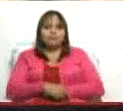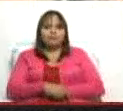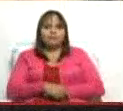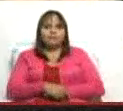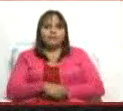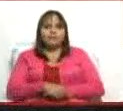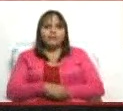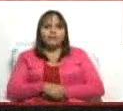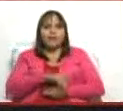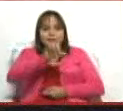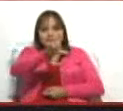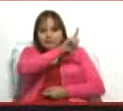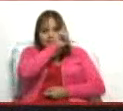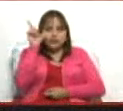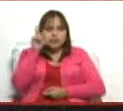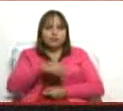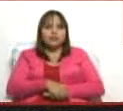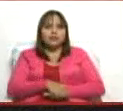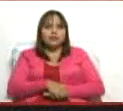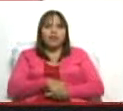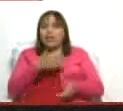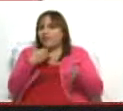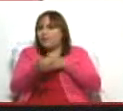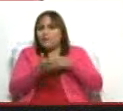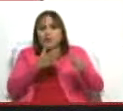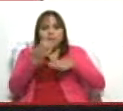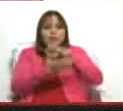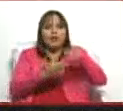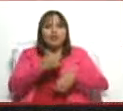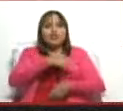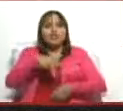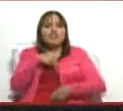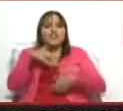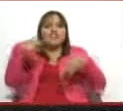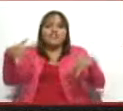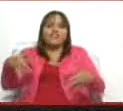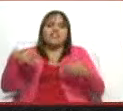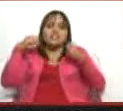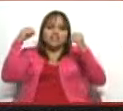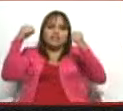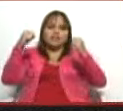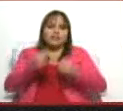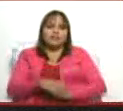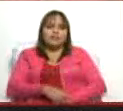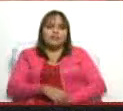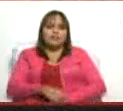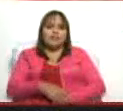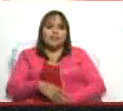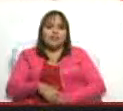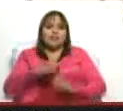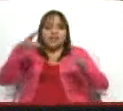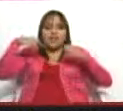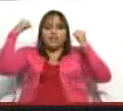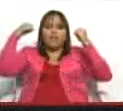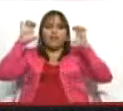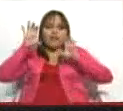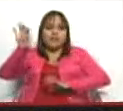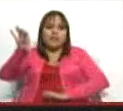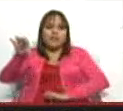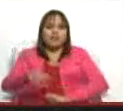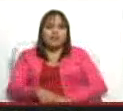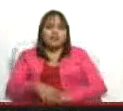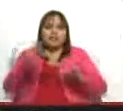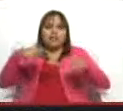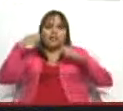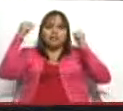en este partido, pase lo que pase, nosotros venceremos. ¡Que viva la patria! ¡Que viva! ¡Que viva